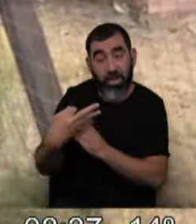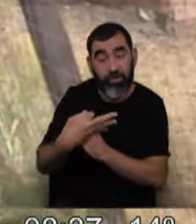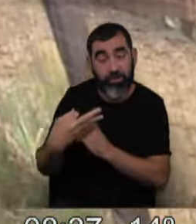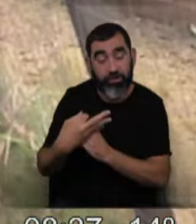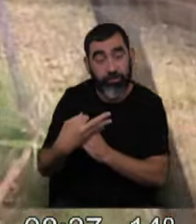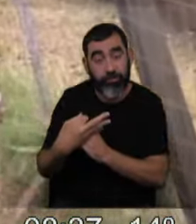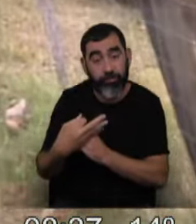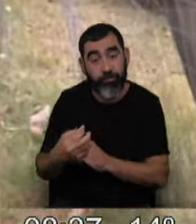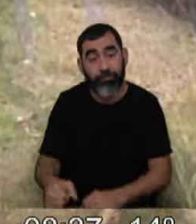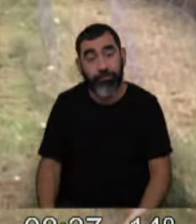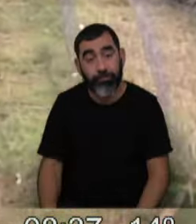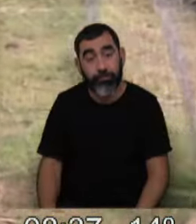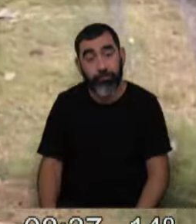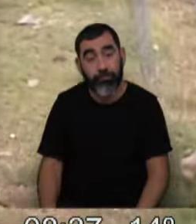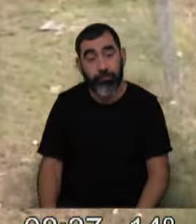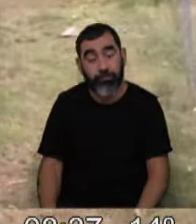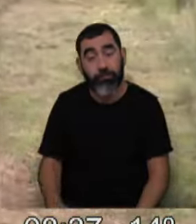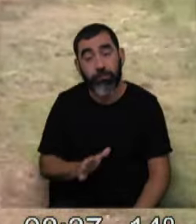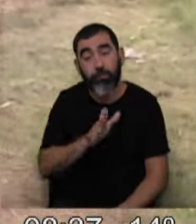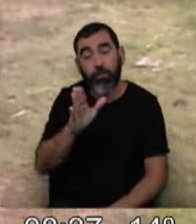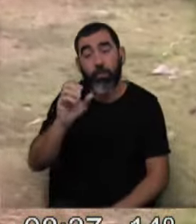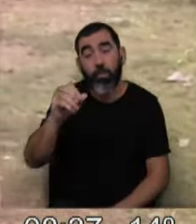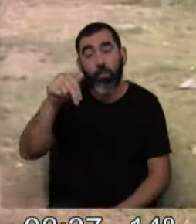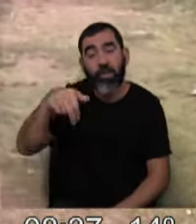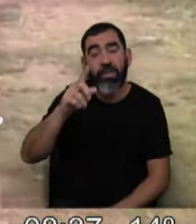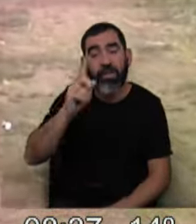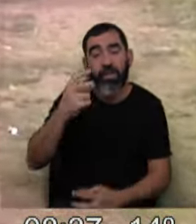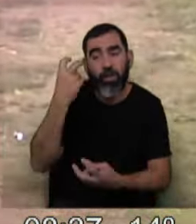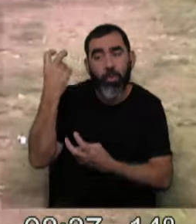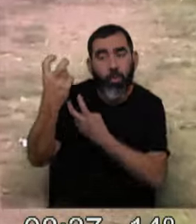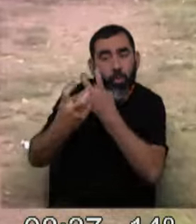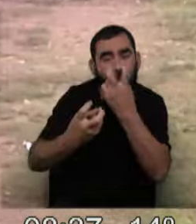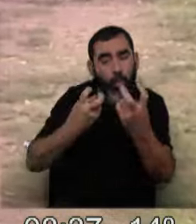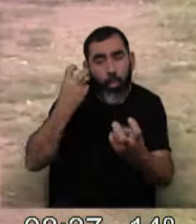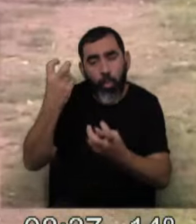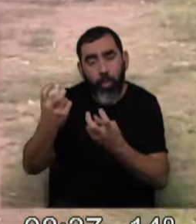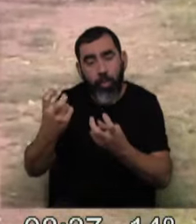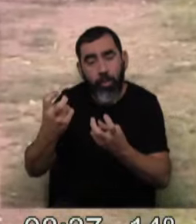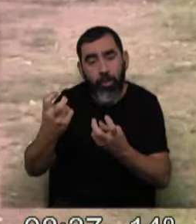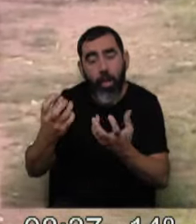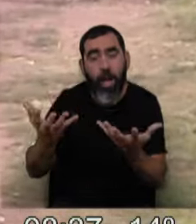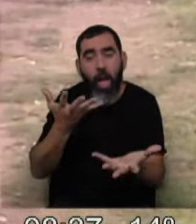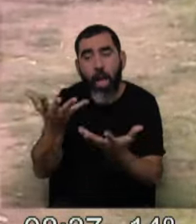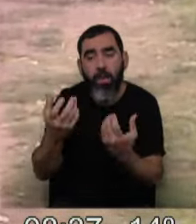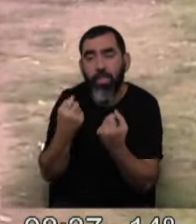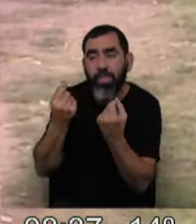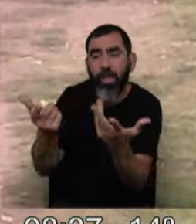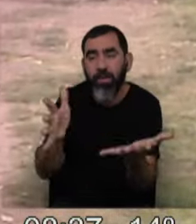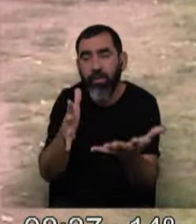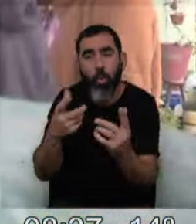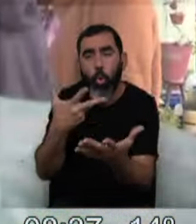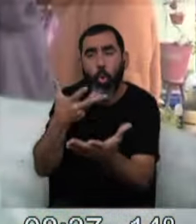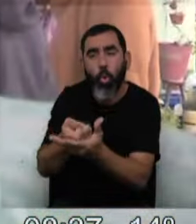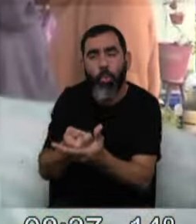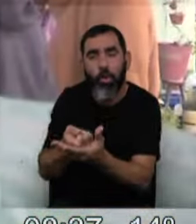y cuando fuimos a esa ONG estaban buscando un predio, un lugar que alguien se diera un espacio. No estaba buscando comprar,